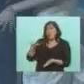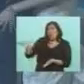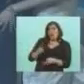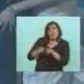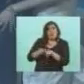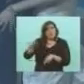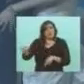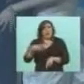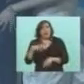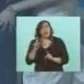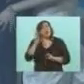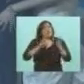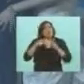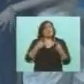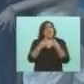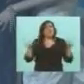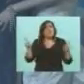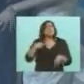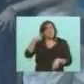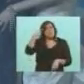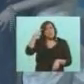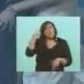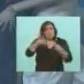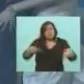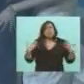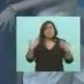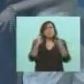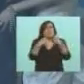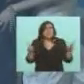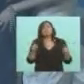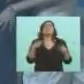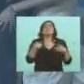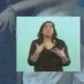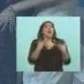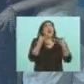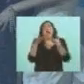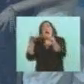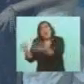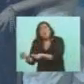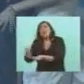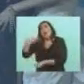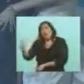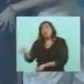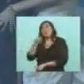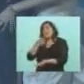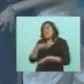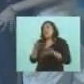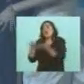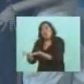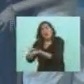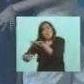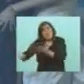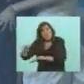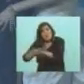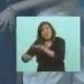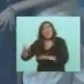tiene que ser diferente si es que piensa que las cosas tienen que ser diferentes y ayudarlo al otro a que se dé cuenta que colaborando se gana